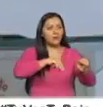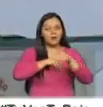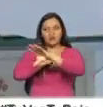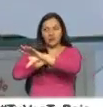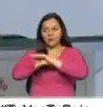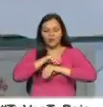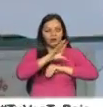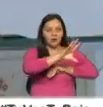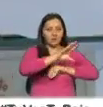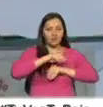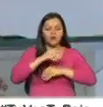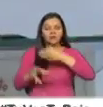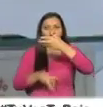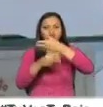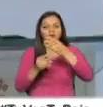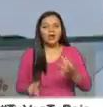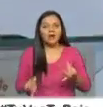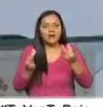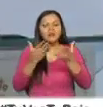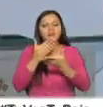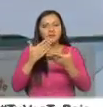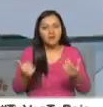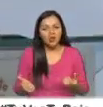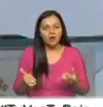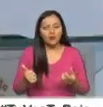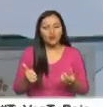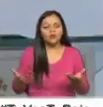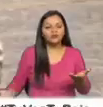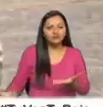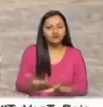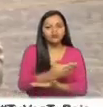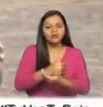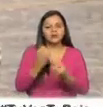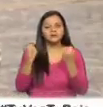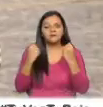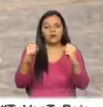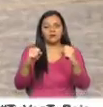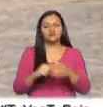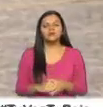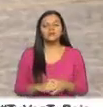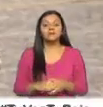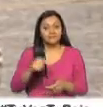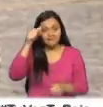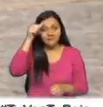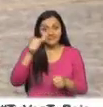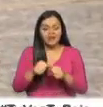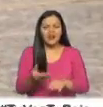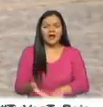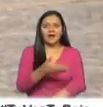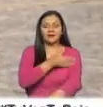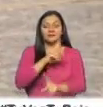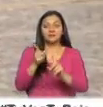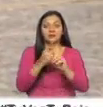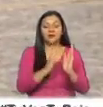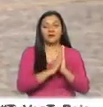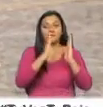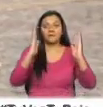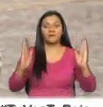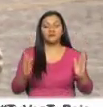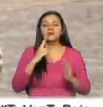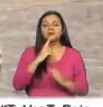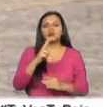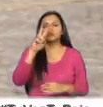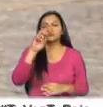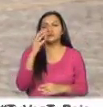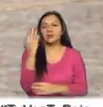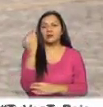sumando a la calidad y todos vamos cosechando nuestros esfuerzos. Cabe recordar que la primera edición se realizó en el año